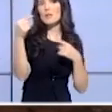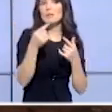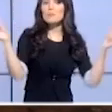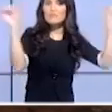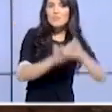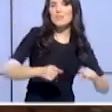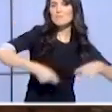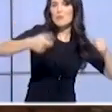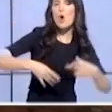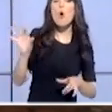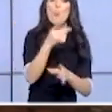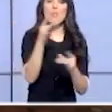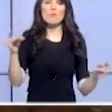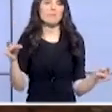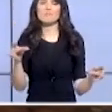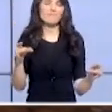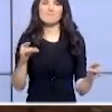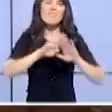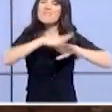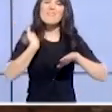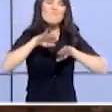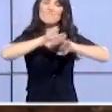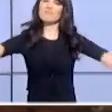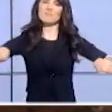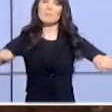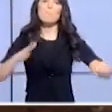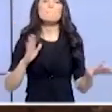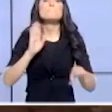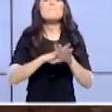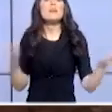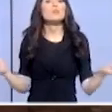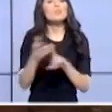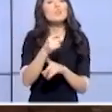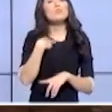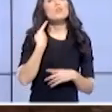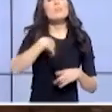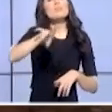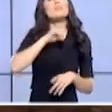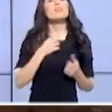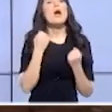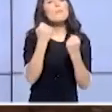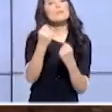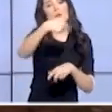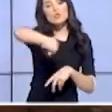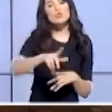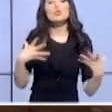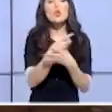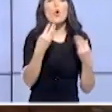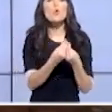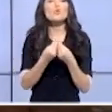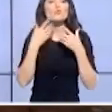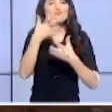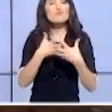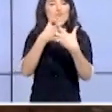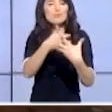afrontándolo o incumplimiento en los pagos para conseguirlo decidí apoyarme en vosotros y emprender la tarea que